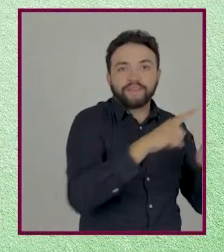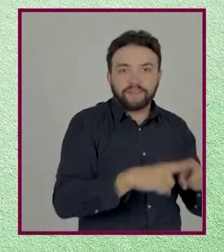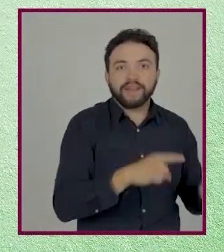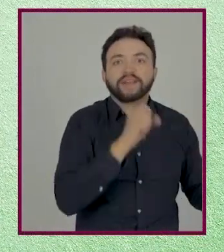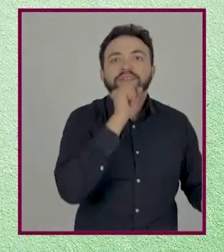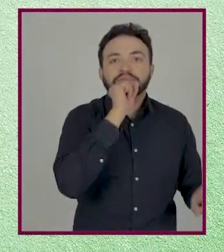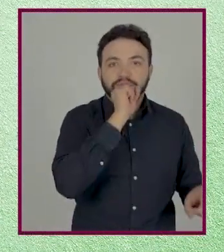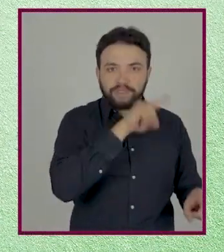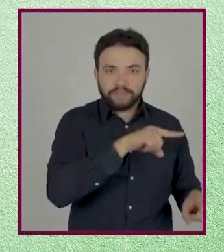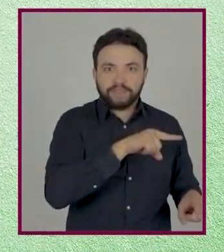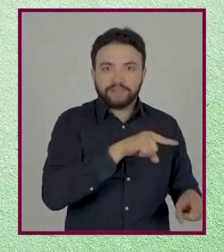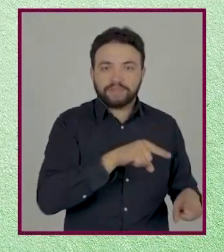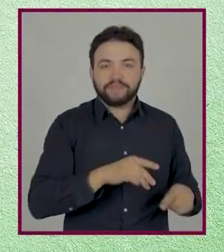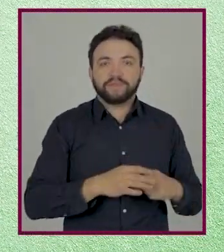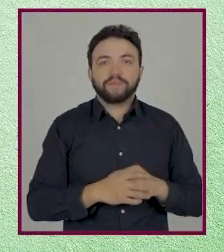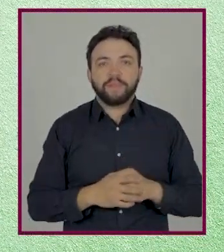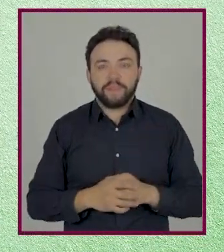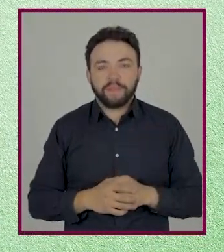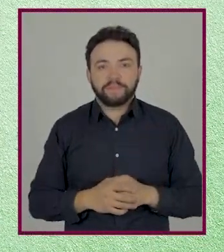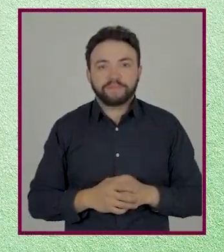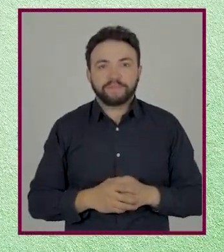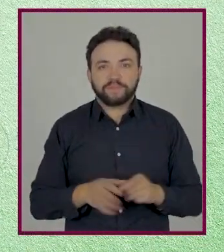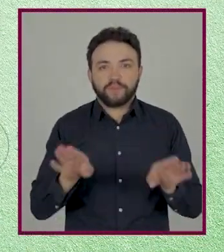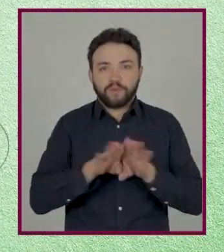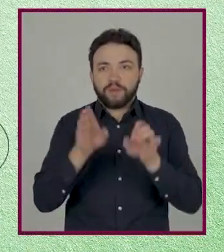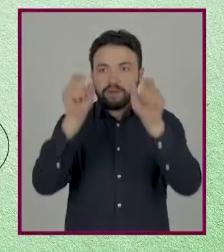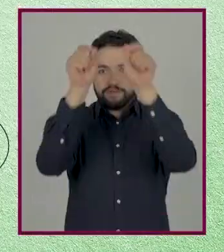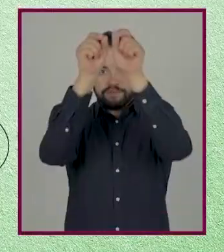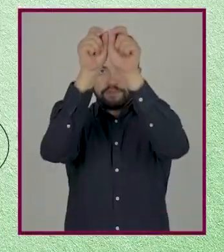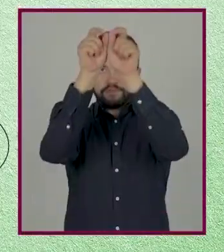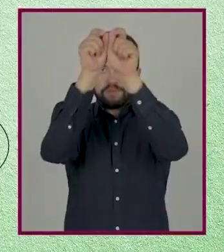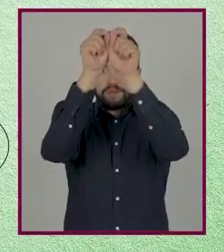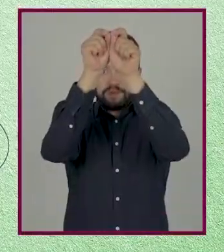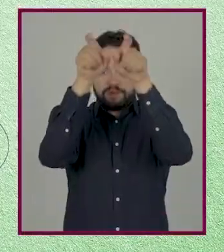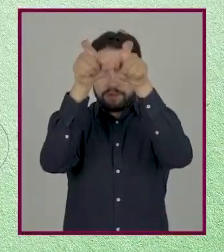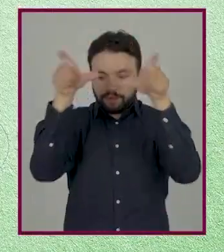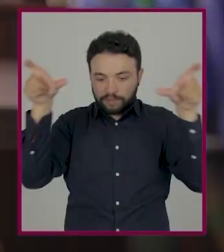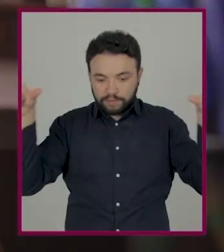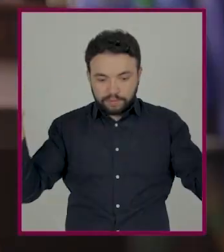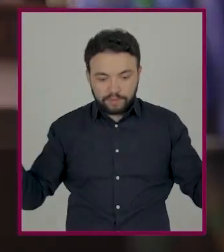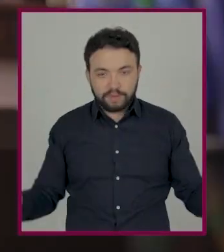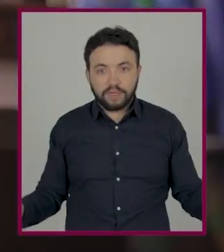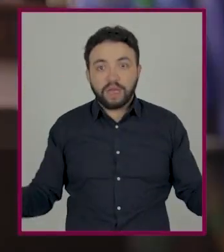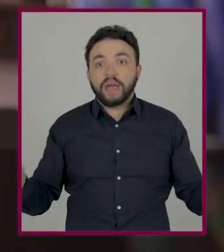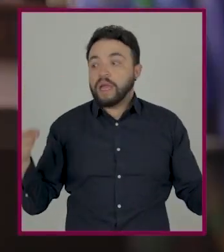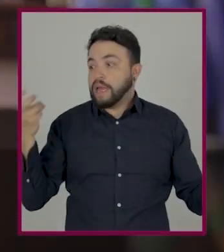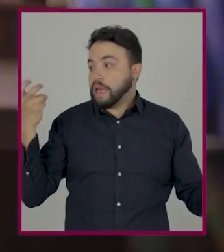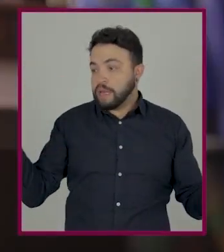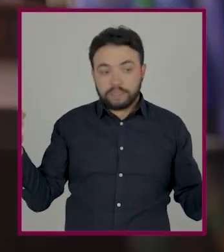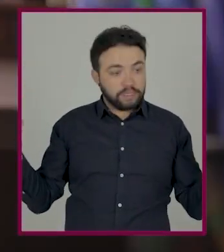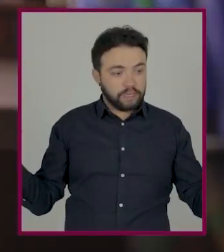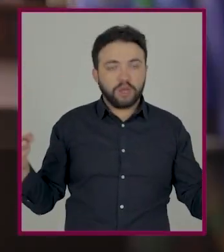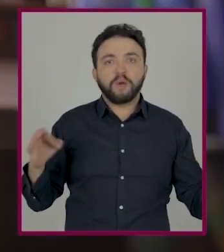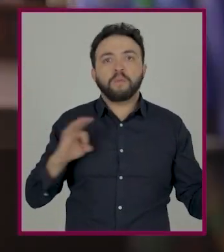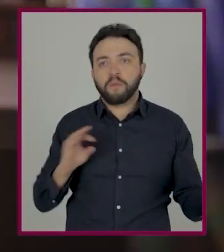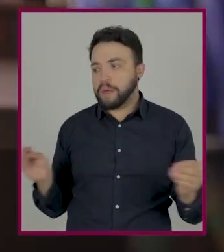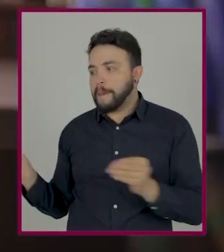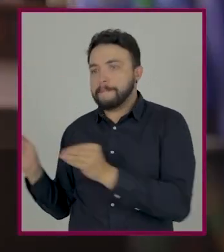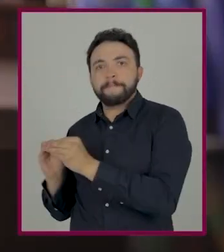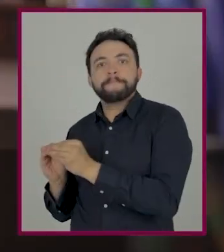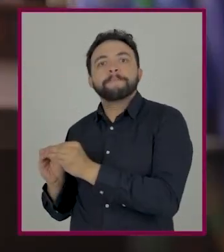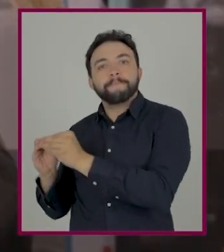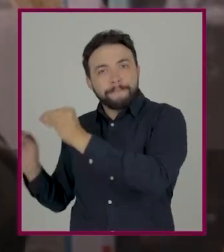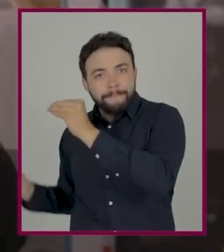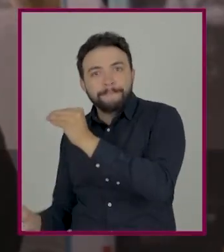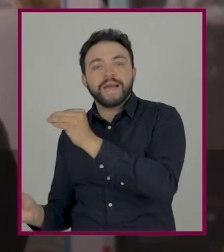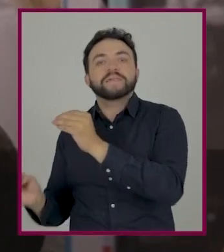Sería lenguaje cotidiano, objetos diversos y actitud enunciativa. Y a partir de ahí puedes poner algunos ejemplos de